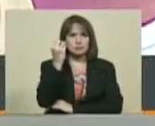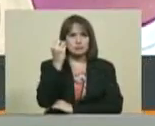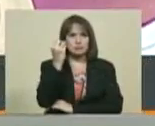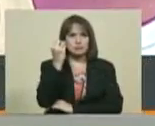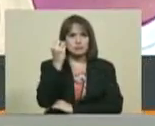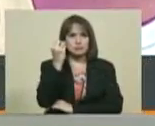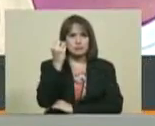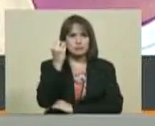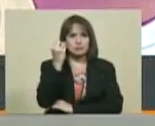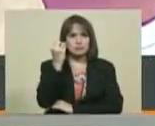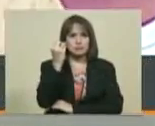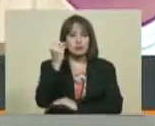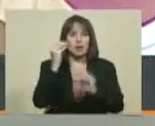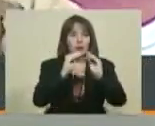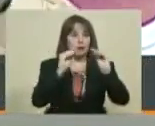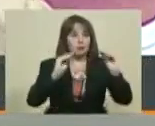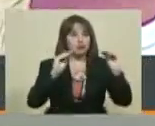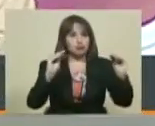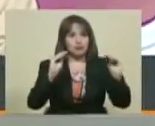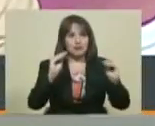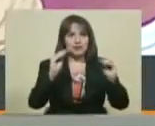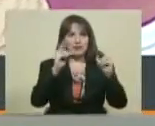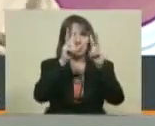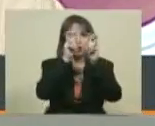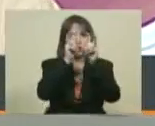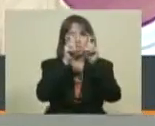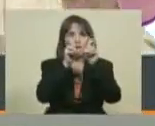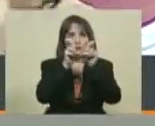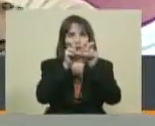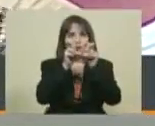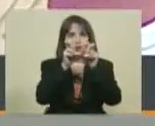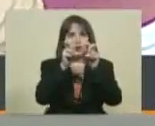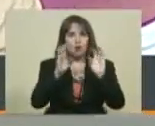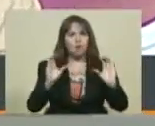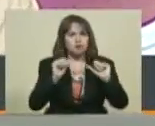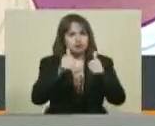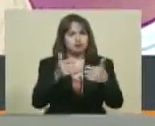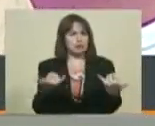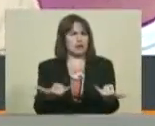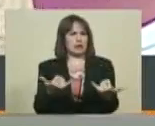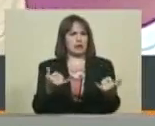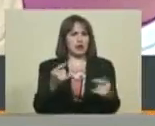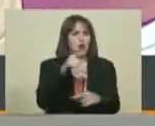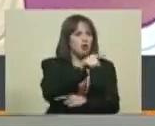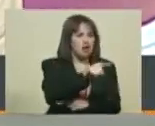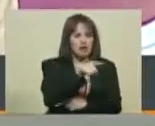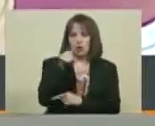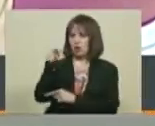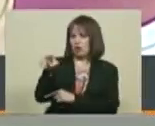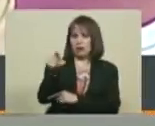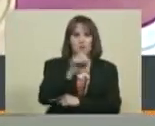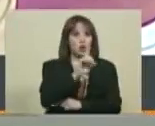que mi llamado a un nuevo comienzo no es con él ni es con